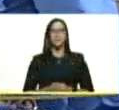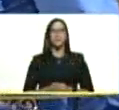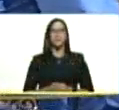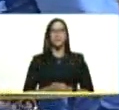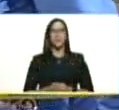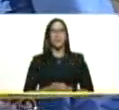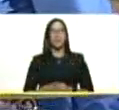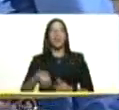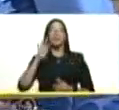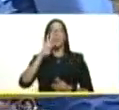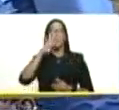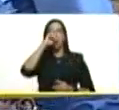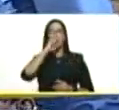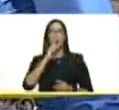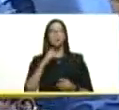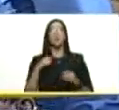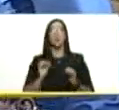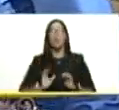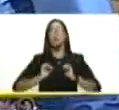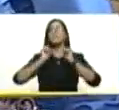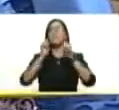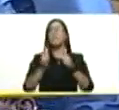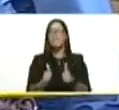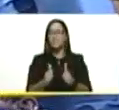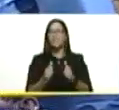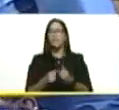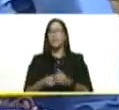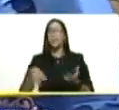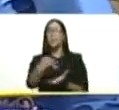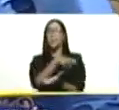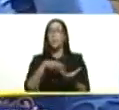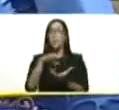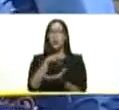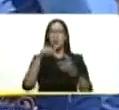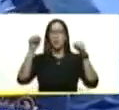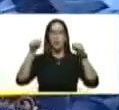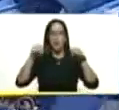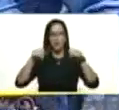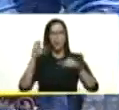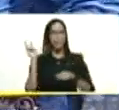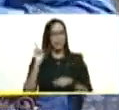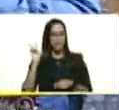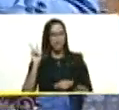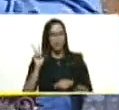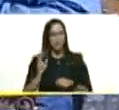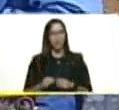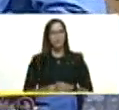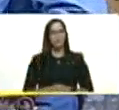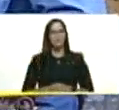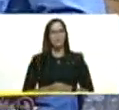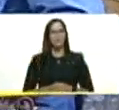Hace 4 años, cuando se inició la crisis aquí en Venezuela,